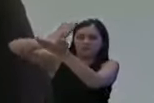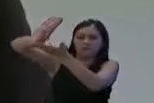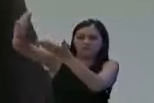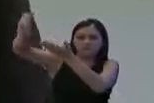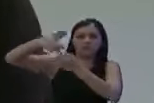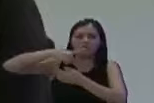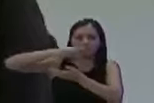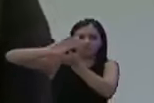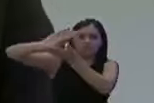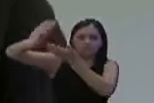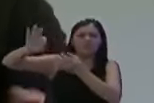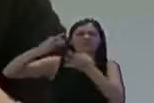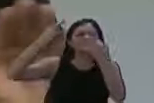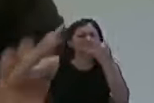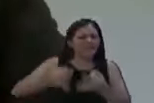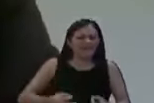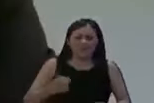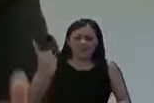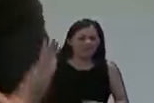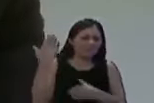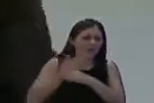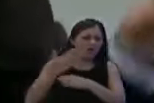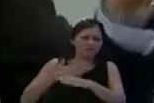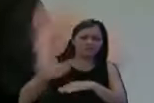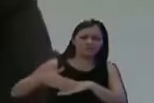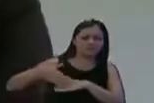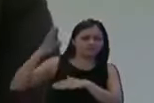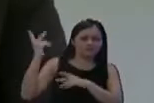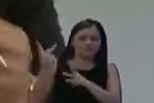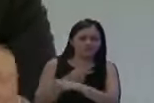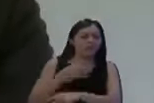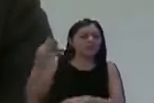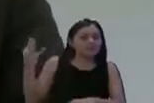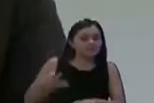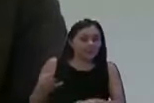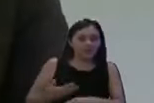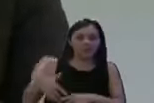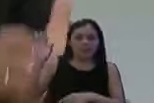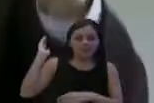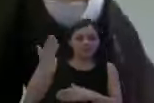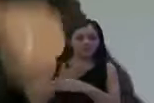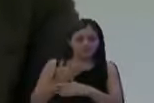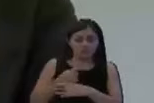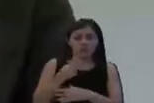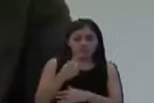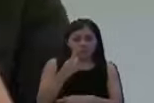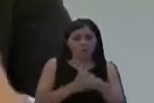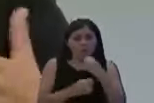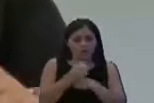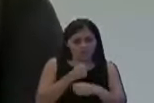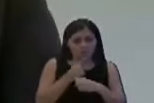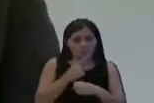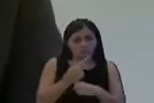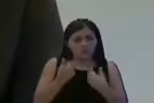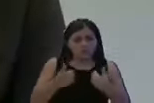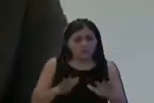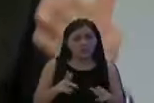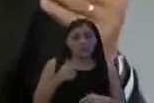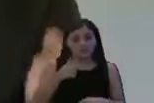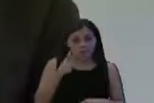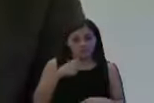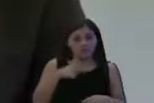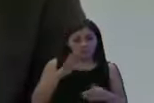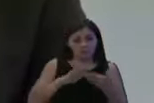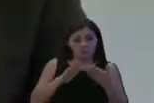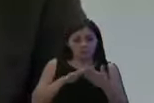nos van a hacer carg montón esto recién empieza tengo pena decírselo es la realidad todos debemos darnos fuerza ustedes creen que yo no me canso que no me